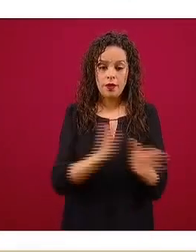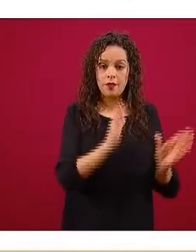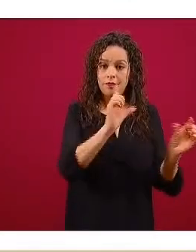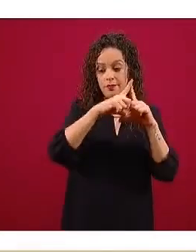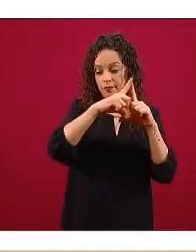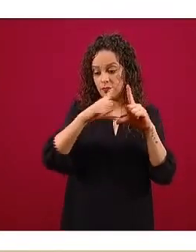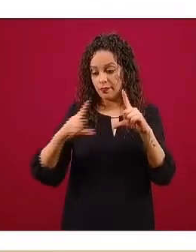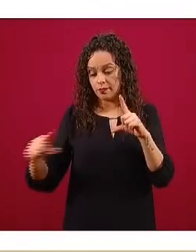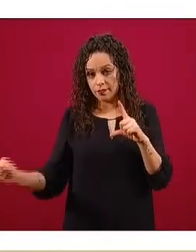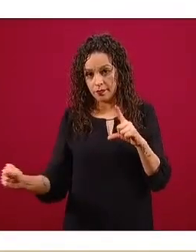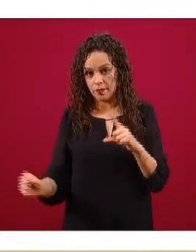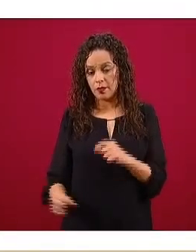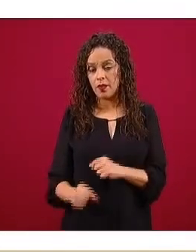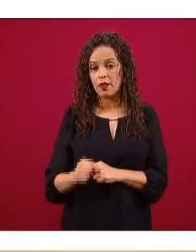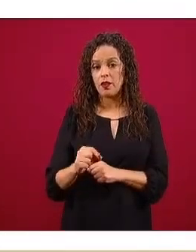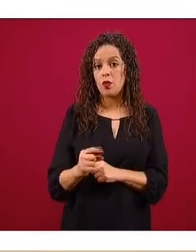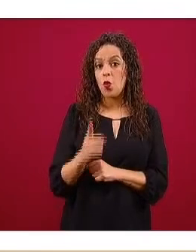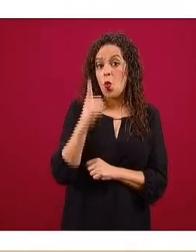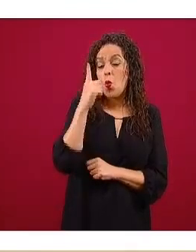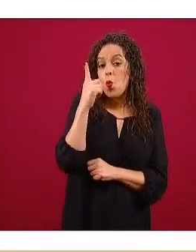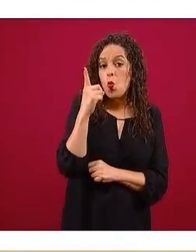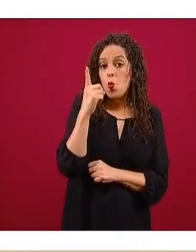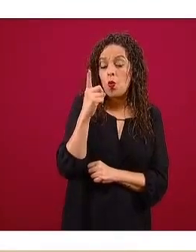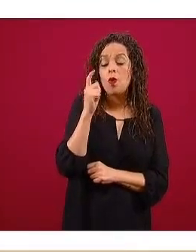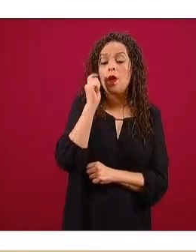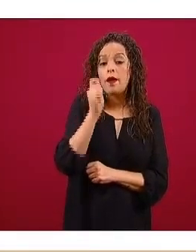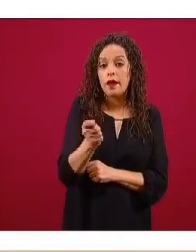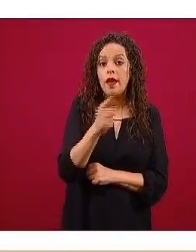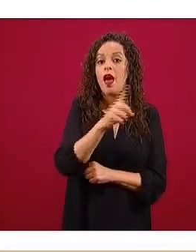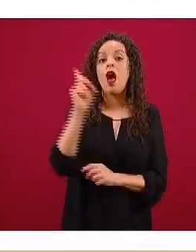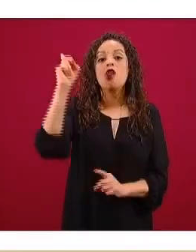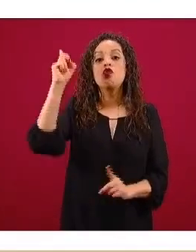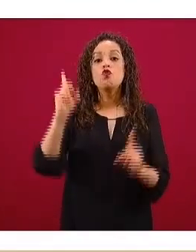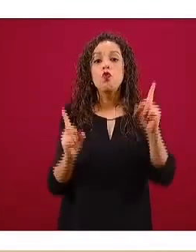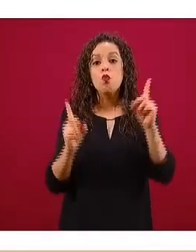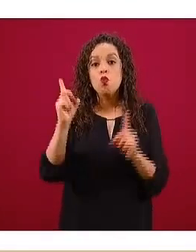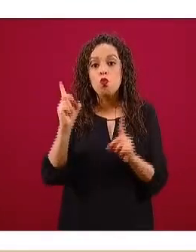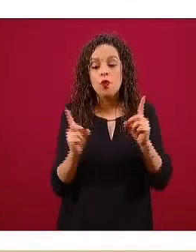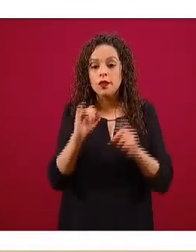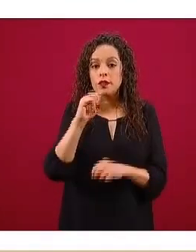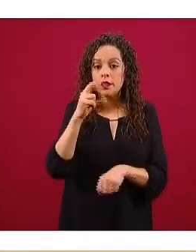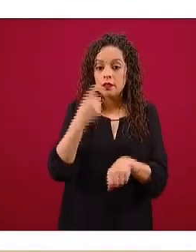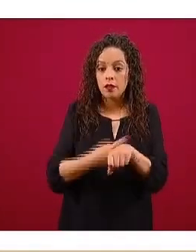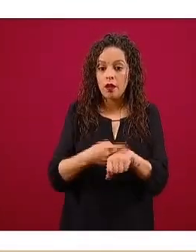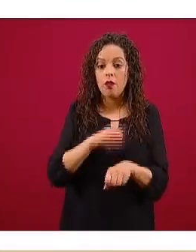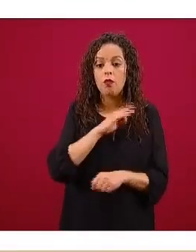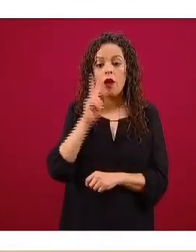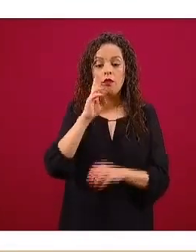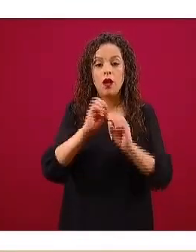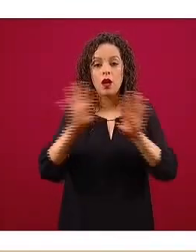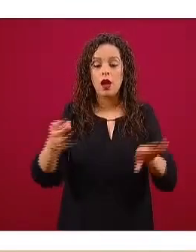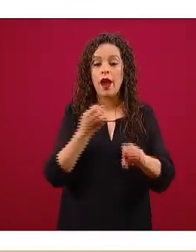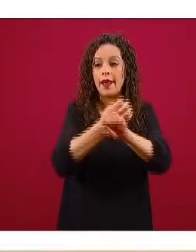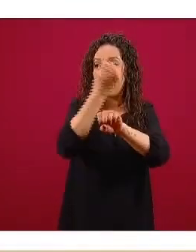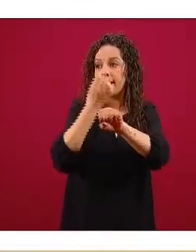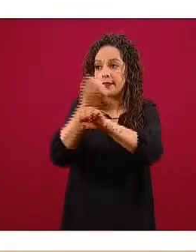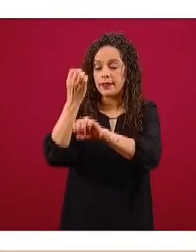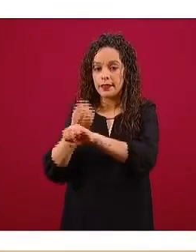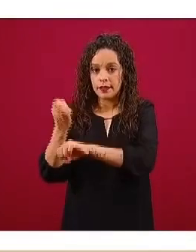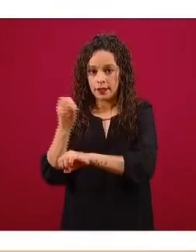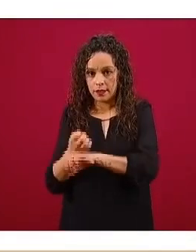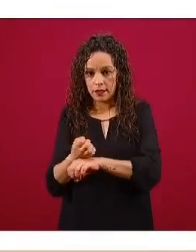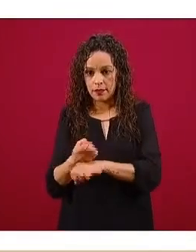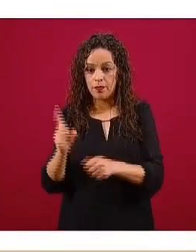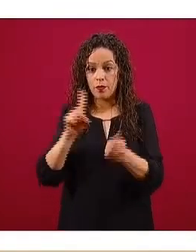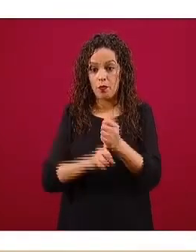diapositiva, aún esos casos que son sospechosos por entidad federativa, podemos también ver que son dos